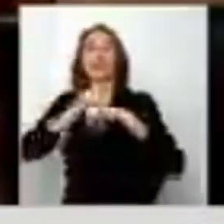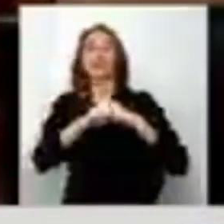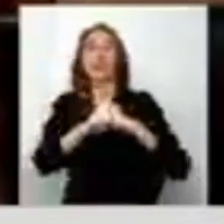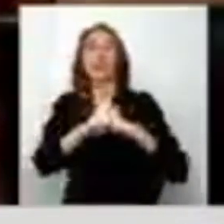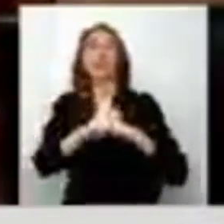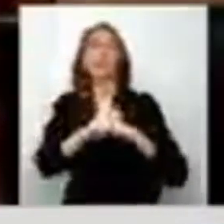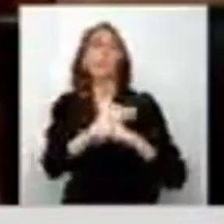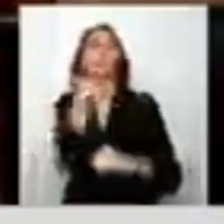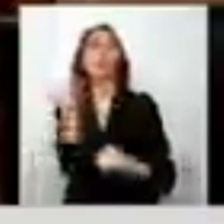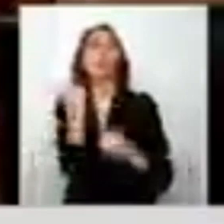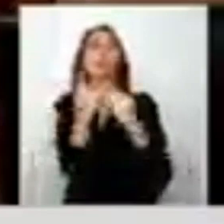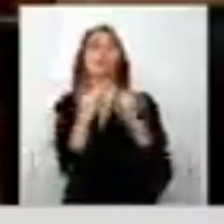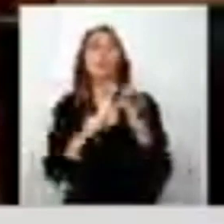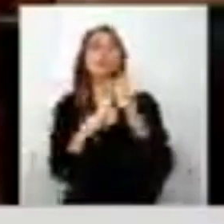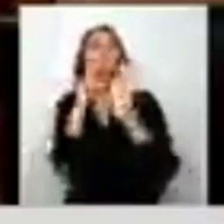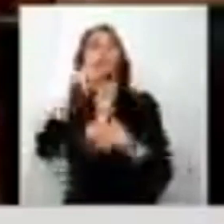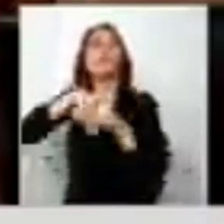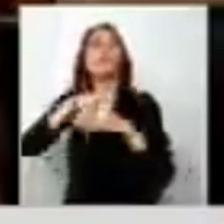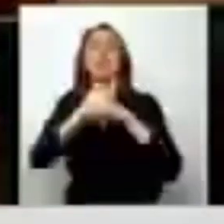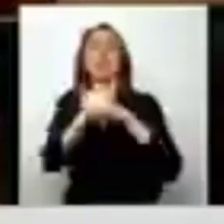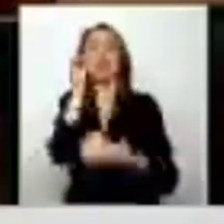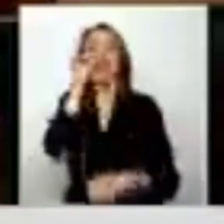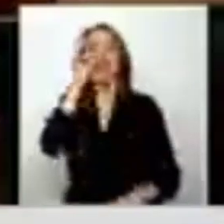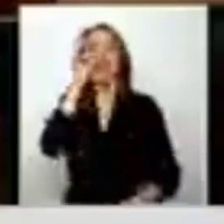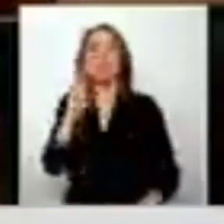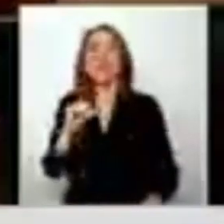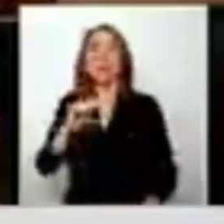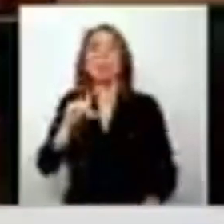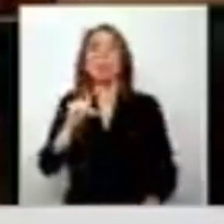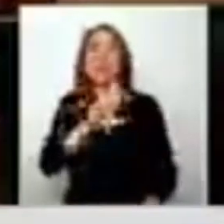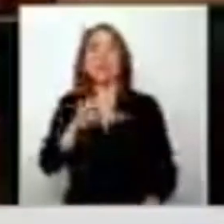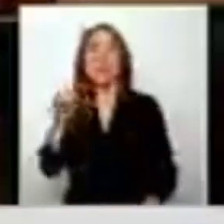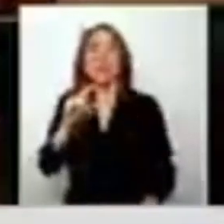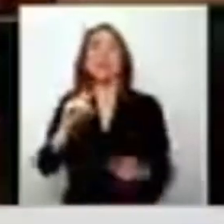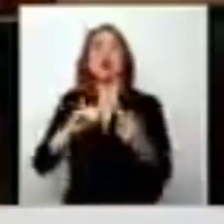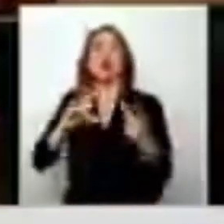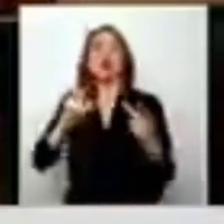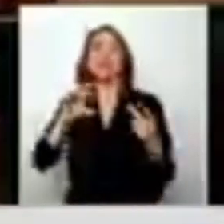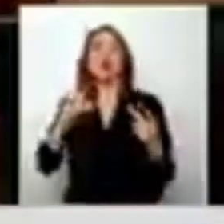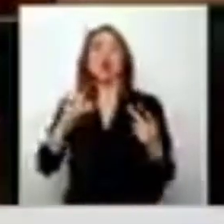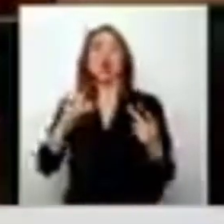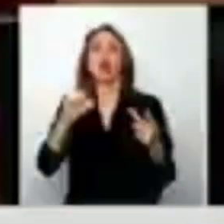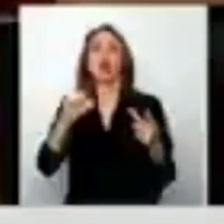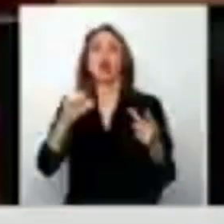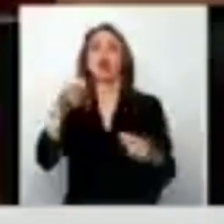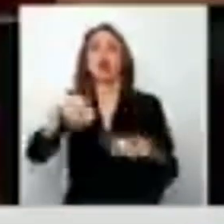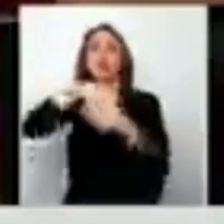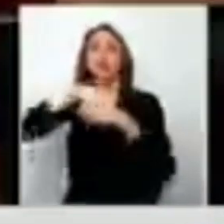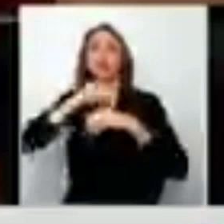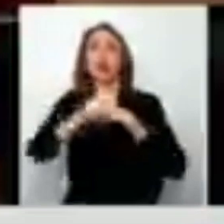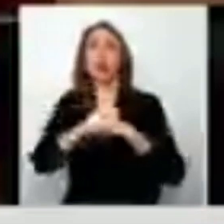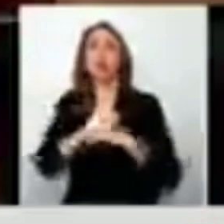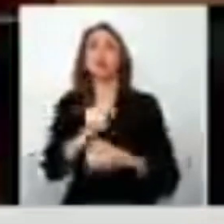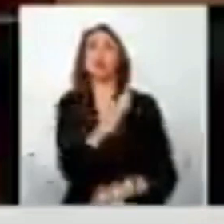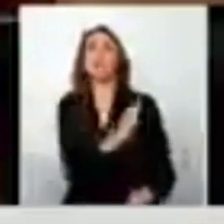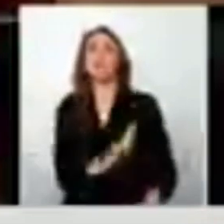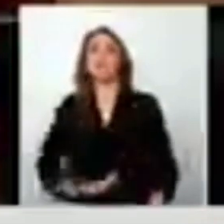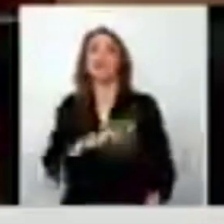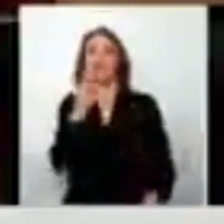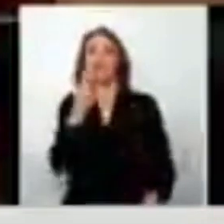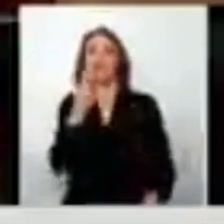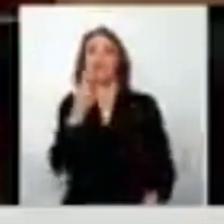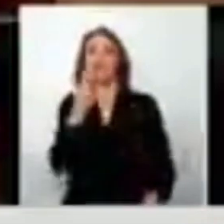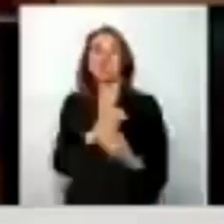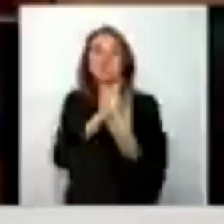contra? Camila Vallejos en contra. Georgia Jackson en contra. Su Excelencia el Presidente de la República en contra. Por eso